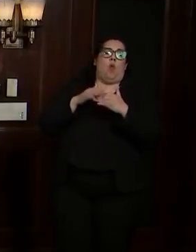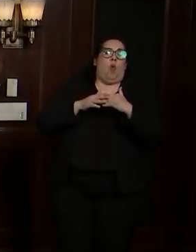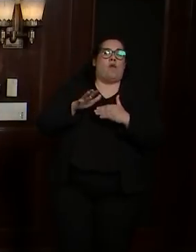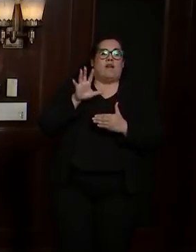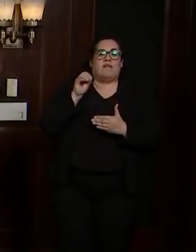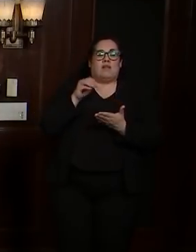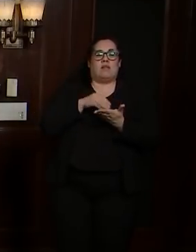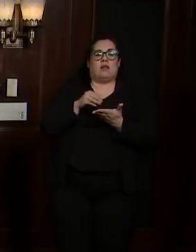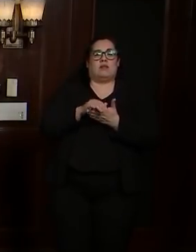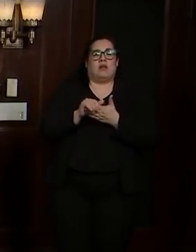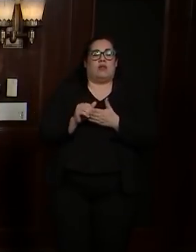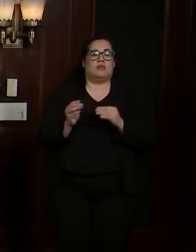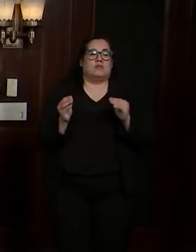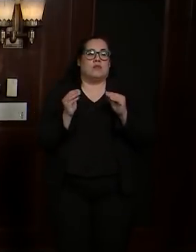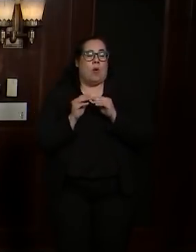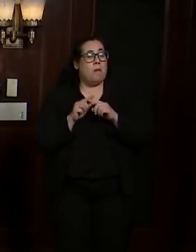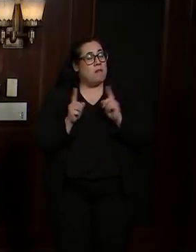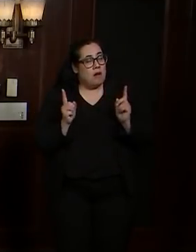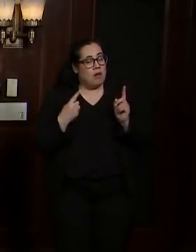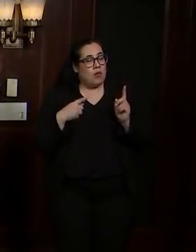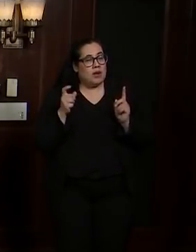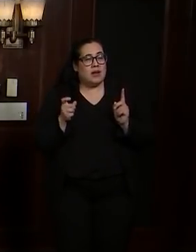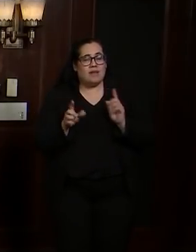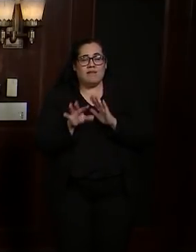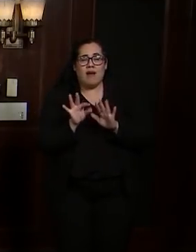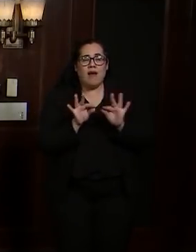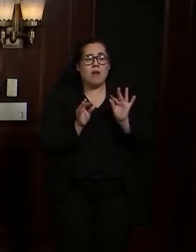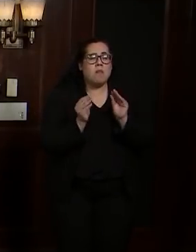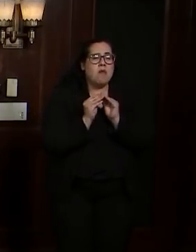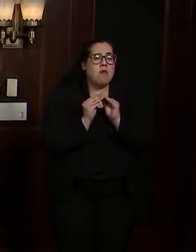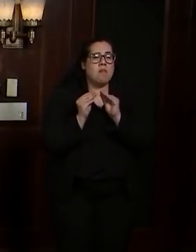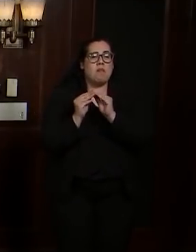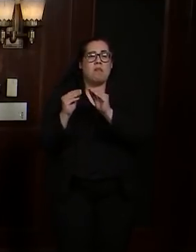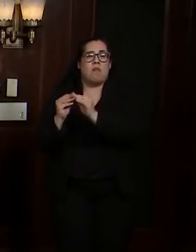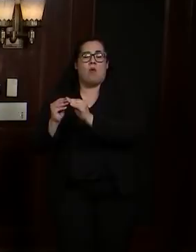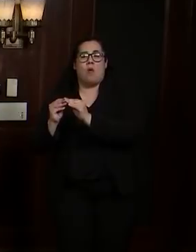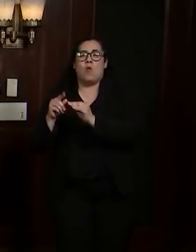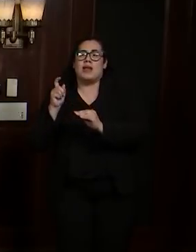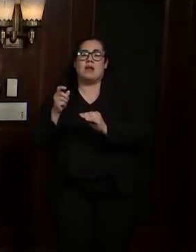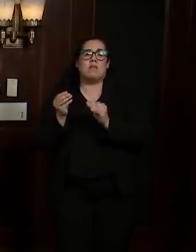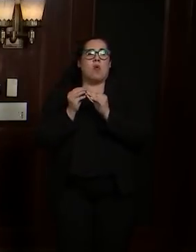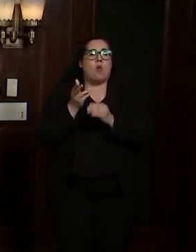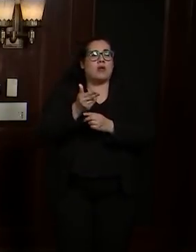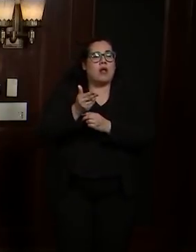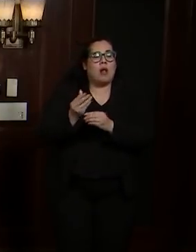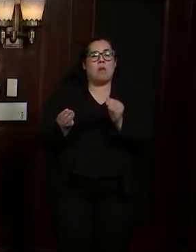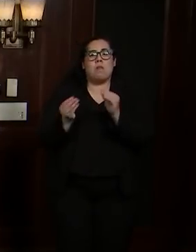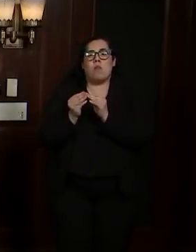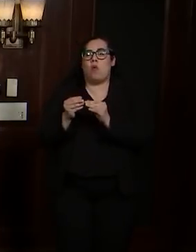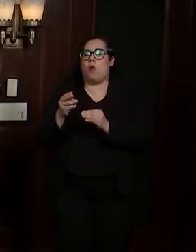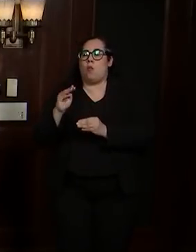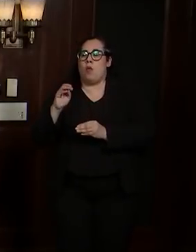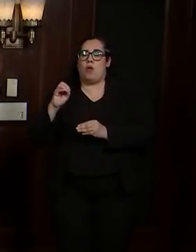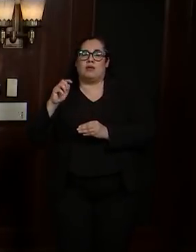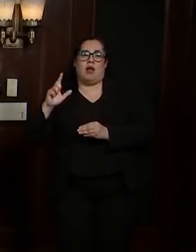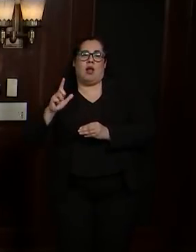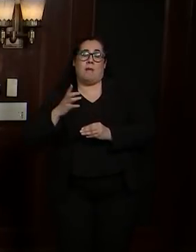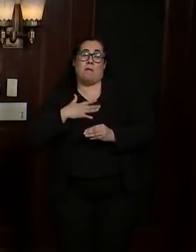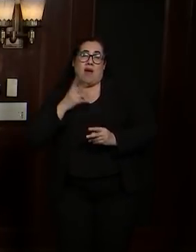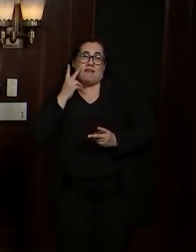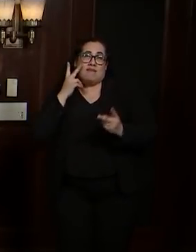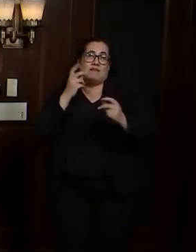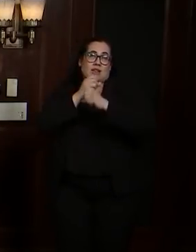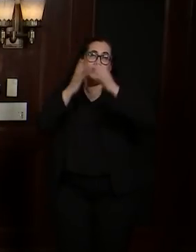de nuevos dólares. Pero necesitamos encontrar más y más y más hoteles y moteles ahora. Es mi visión,